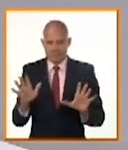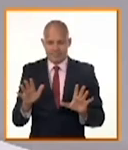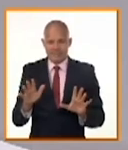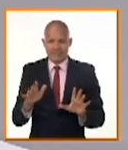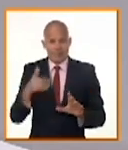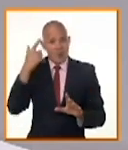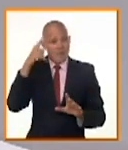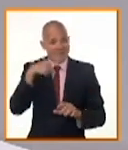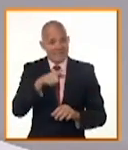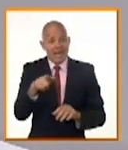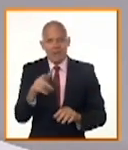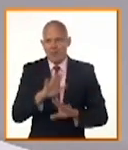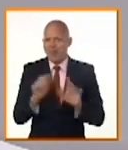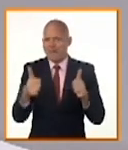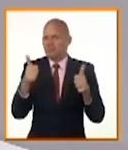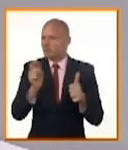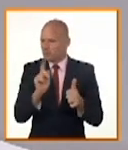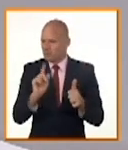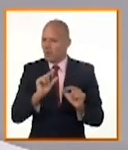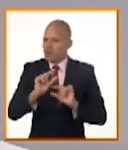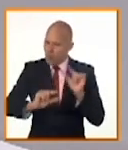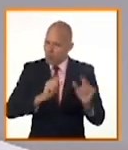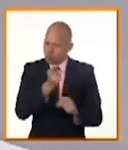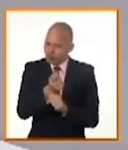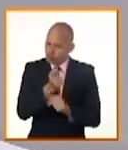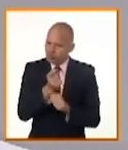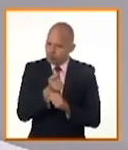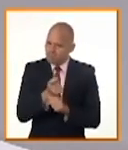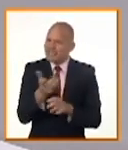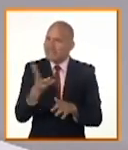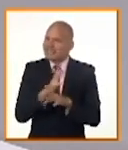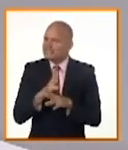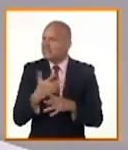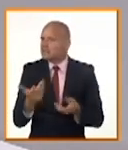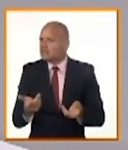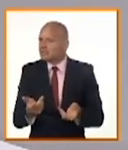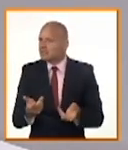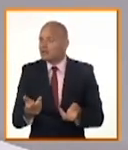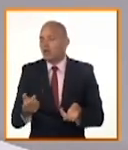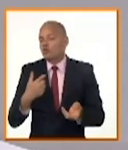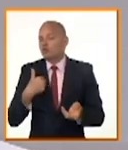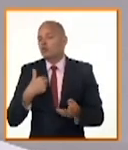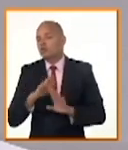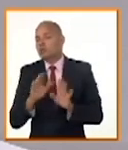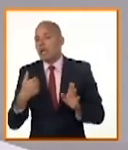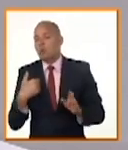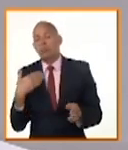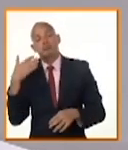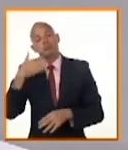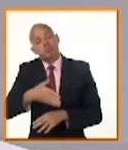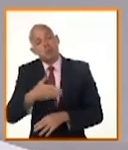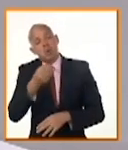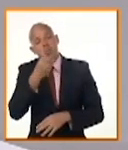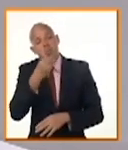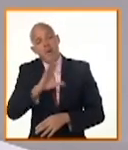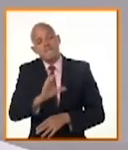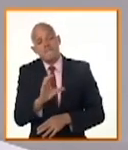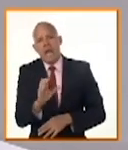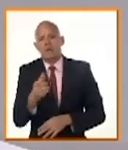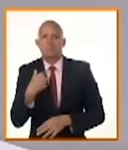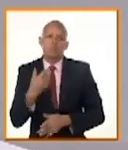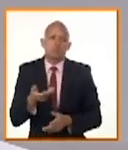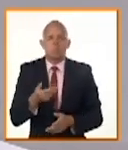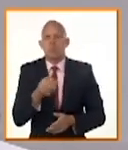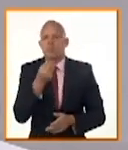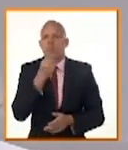que también hemos ido dando respuesta o sea cinco mil por operación por cada operación Qué operación tiene pactada con el banco que tú puedas recuperar los cinco mil porque tampoco vas a estar hablando una caja